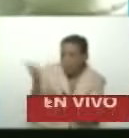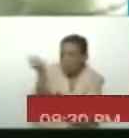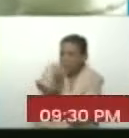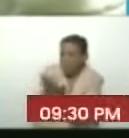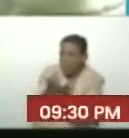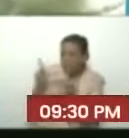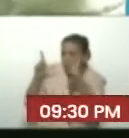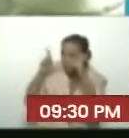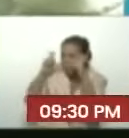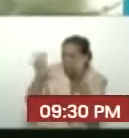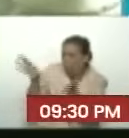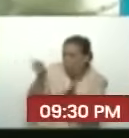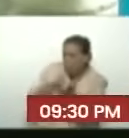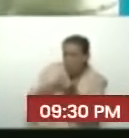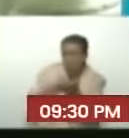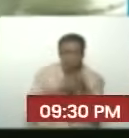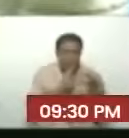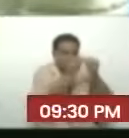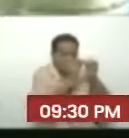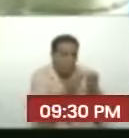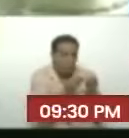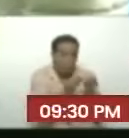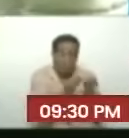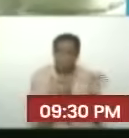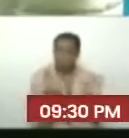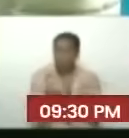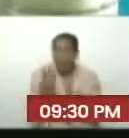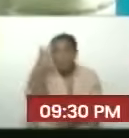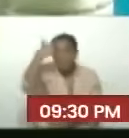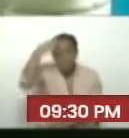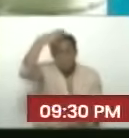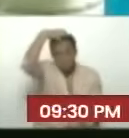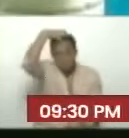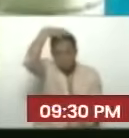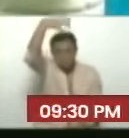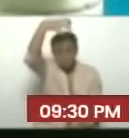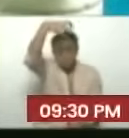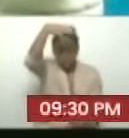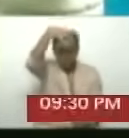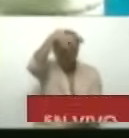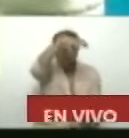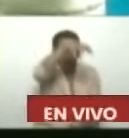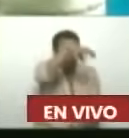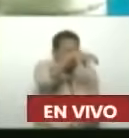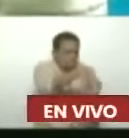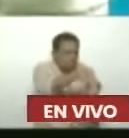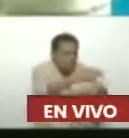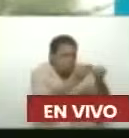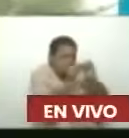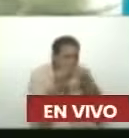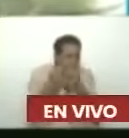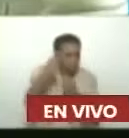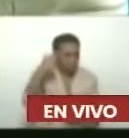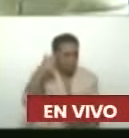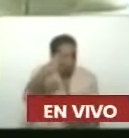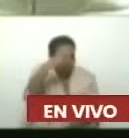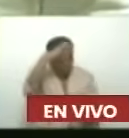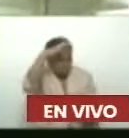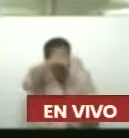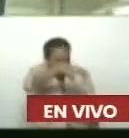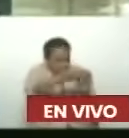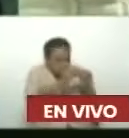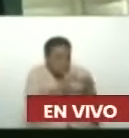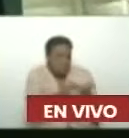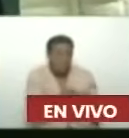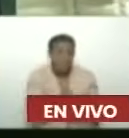una fotografía y vas sacando los detalles, sino que tu cerebro funciona construyendo. Ah, mira,